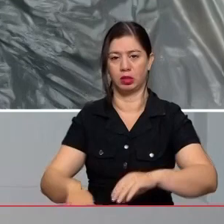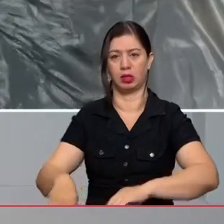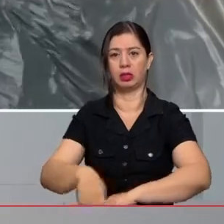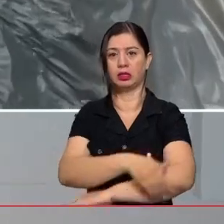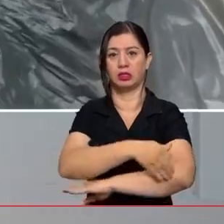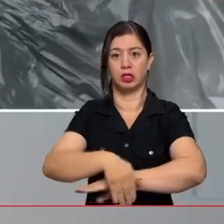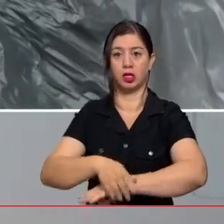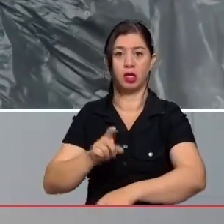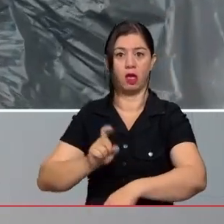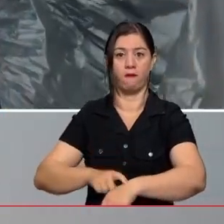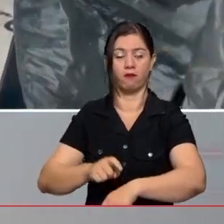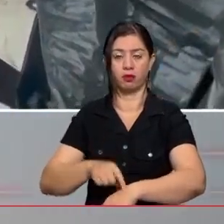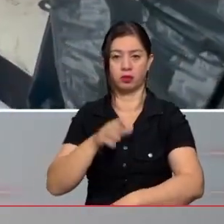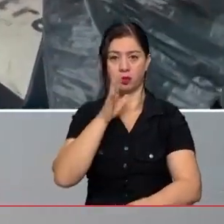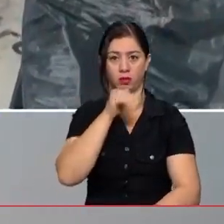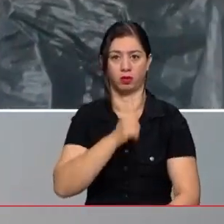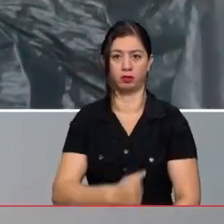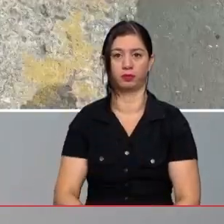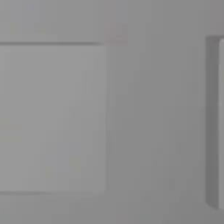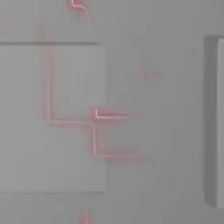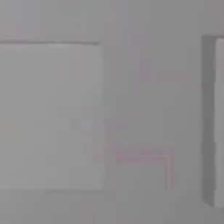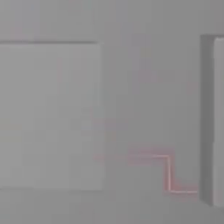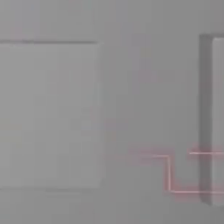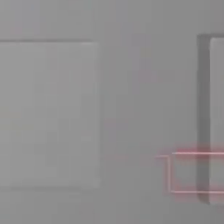horarios en los que no hay frecuencia.